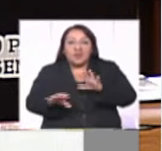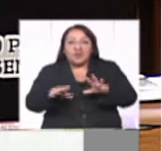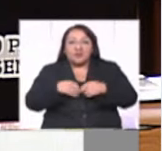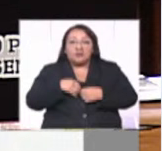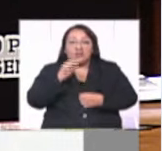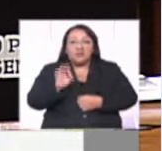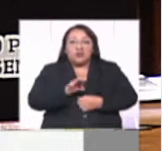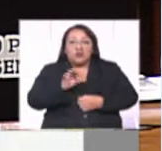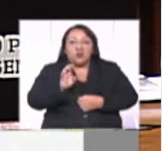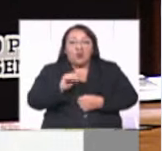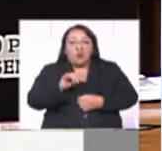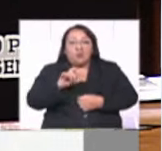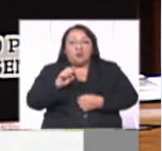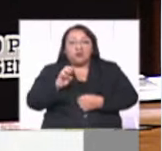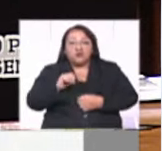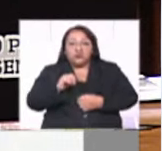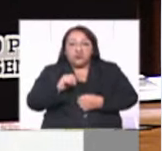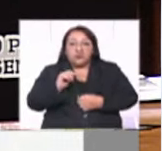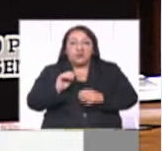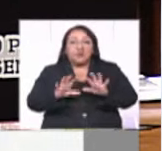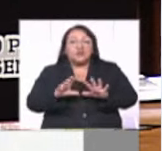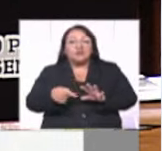fundamente la moción de orden del día